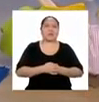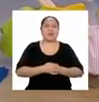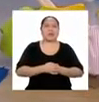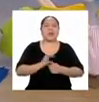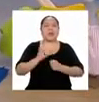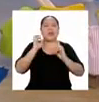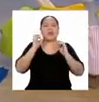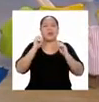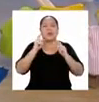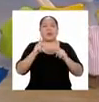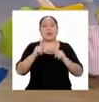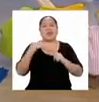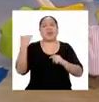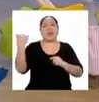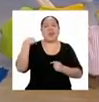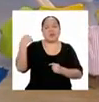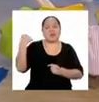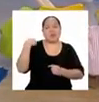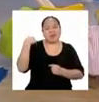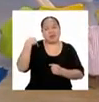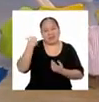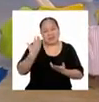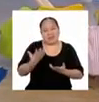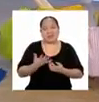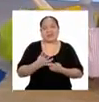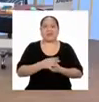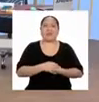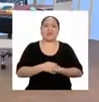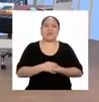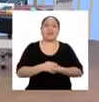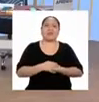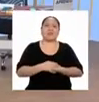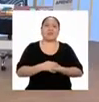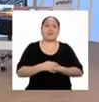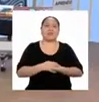Ah, ya, avisen pues.